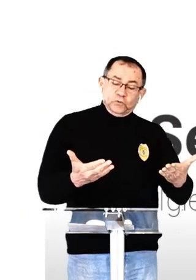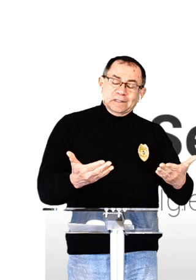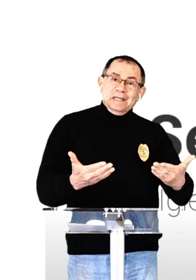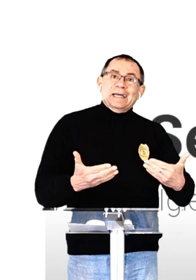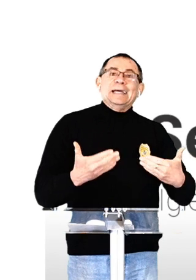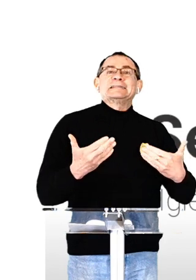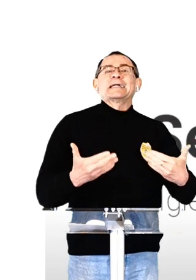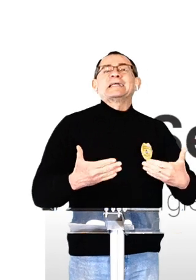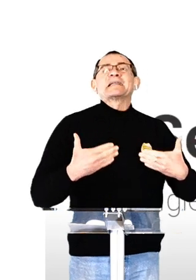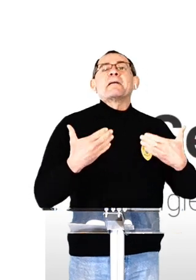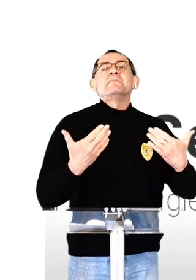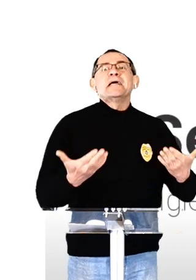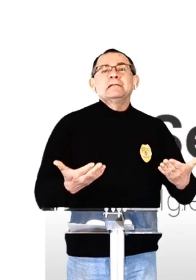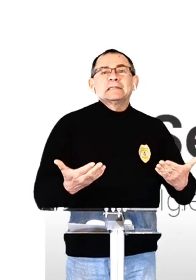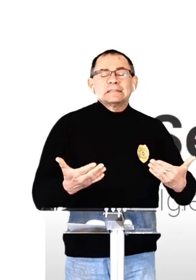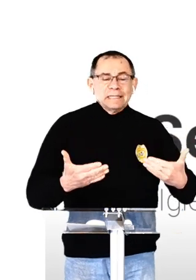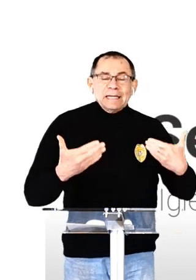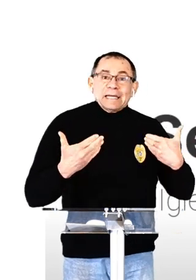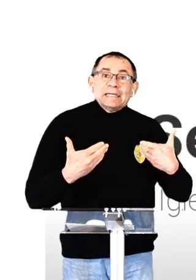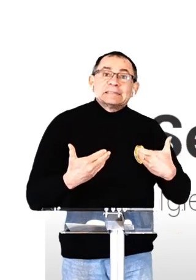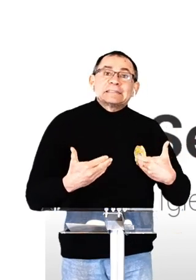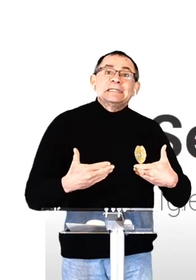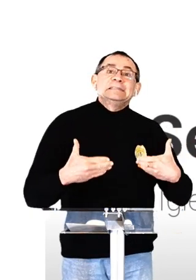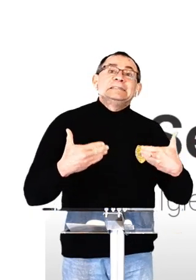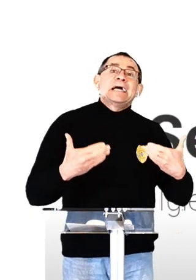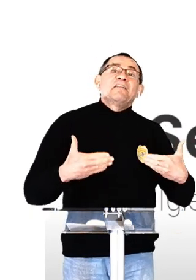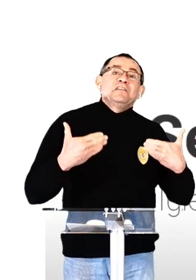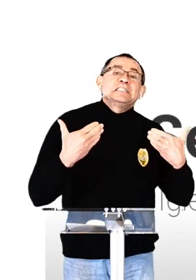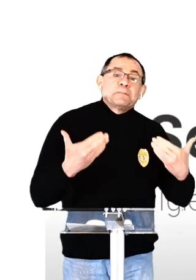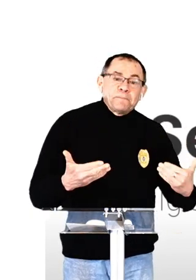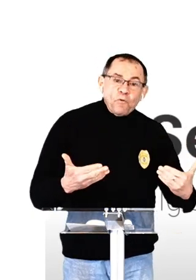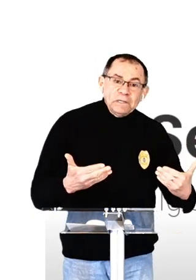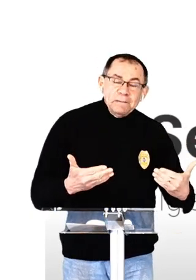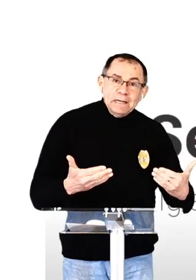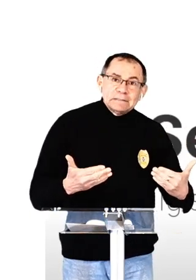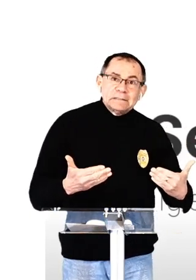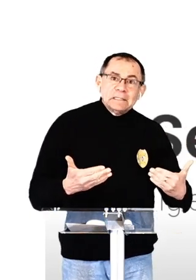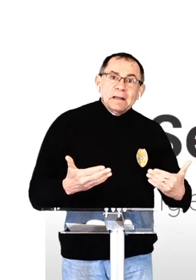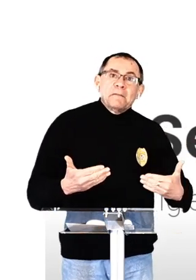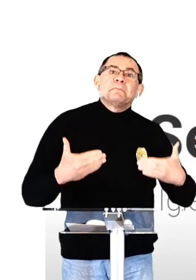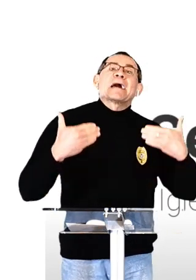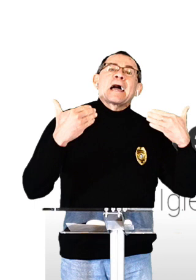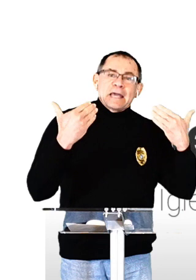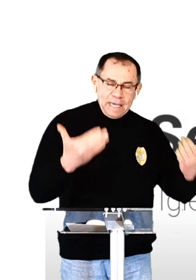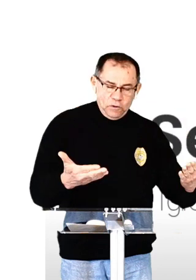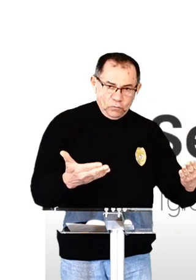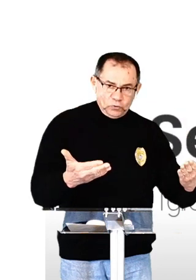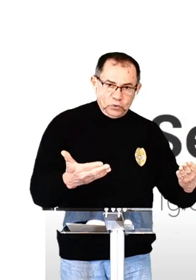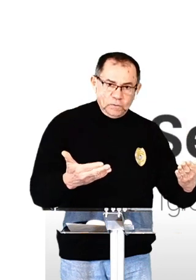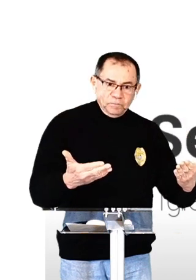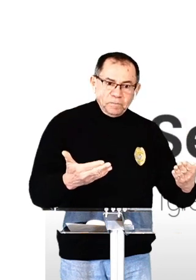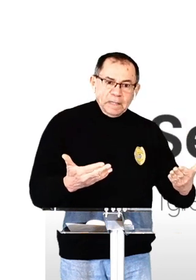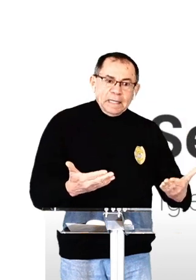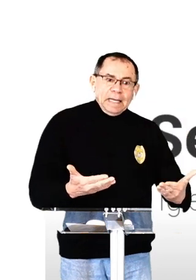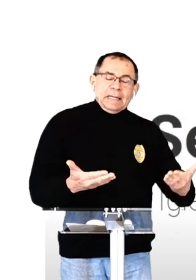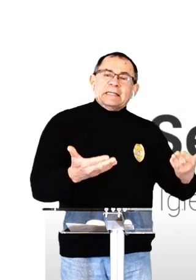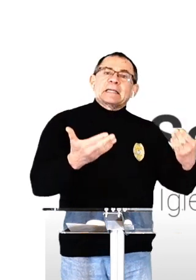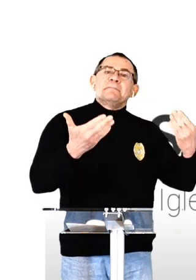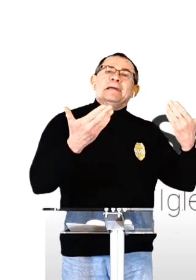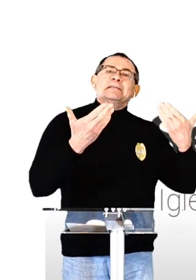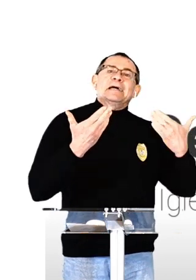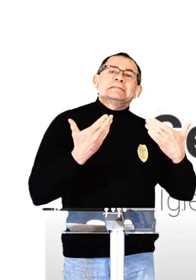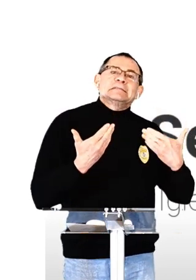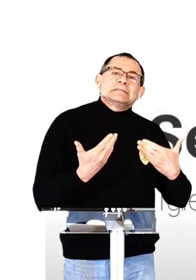Dios estas herramientas que están ya disponibles para ellos.